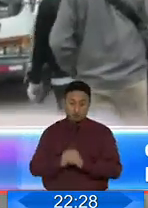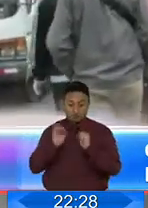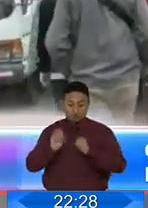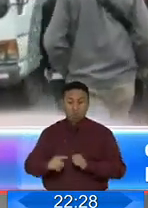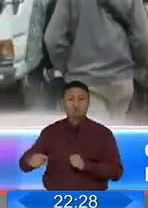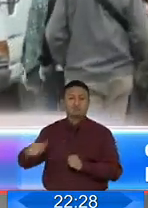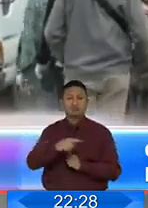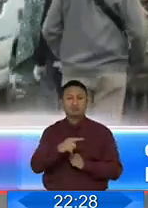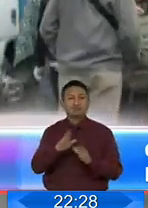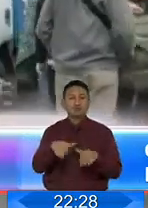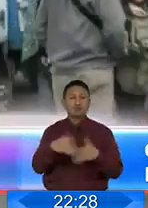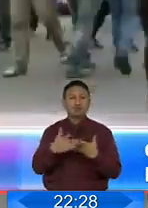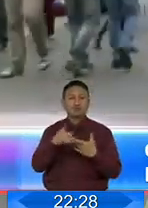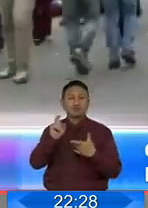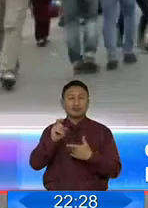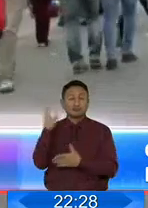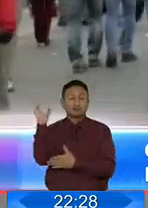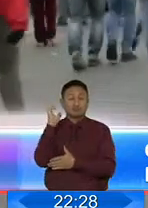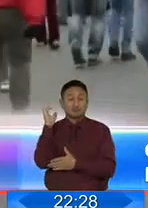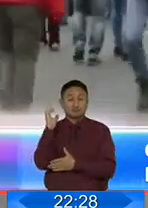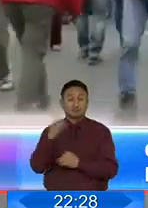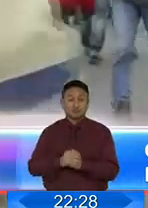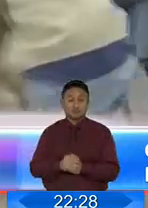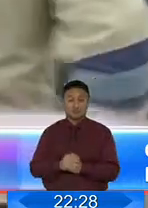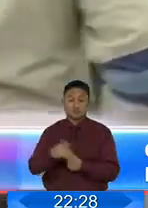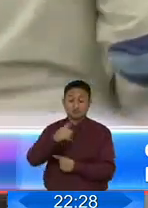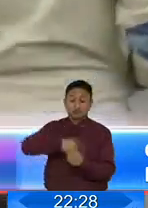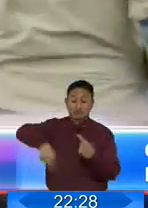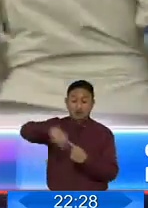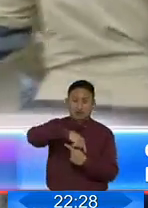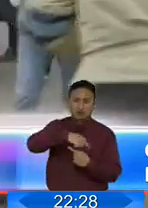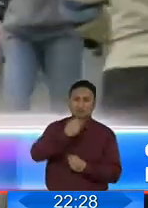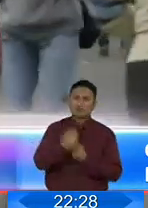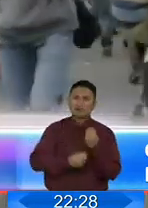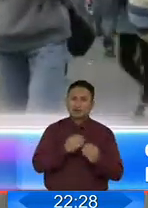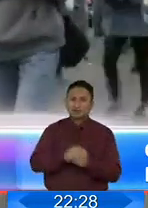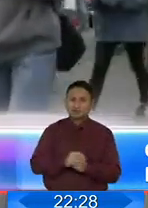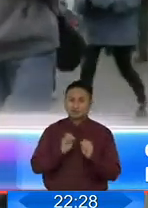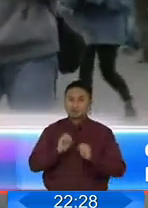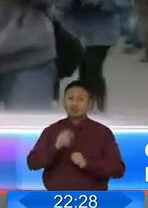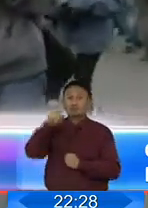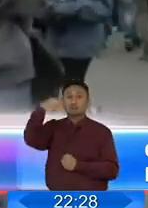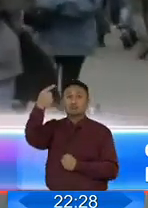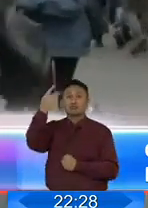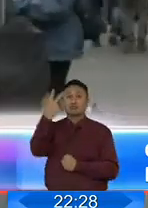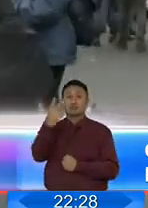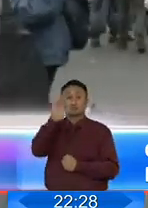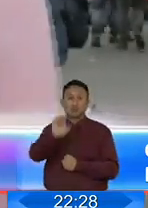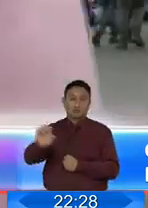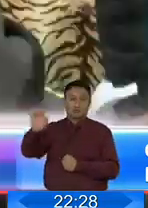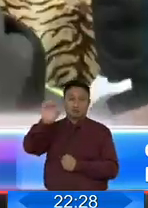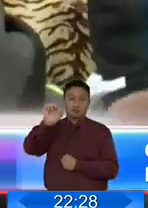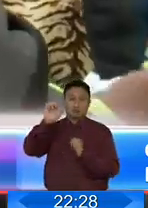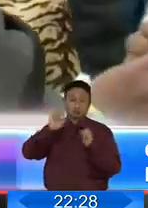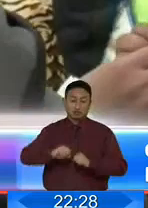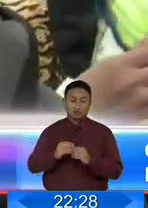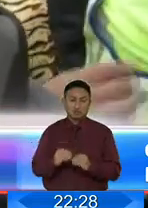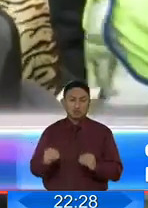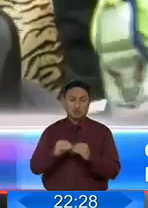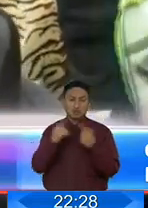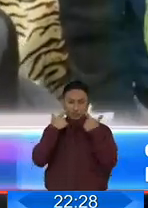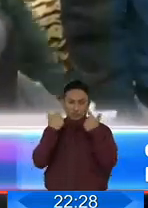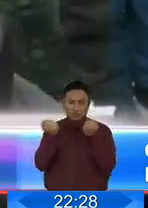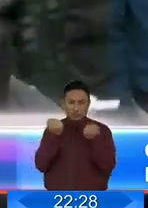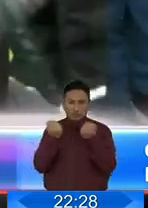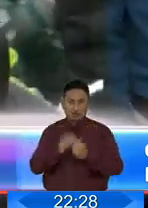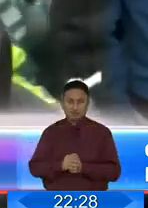esta particularidad como una alerta al momento del retorno de los migrantes, que sería a partir del próximo 2 de enero, para así intensificar los controles,